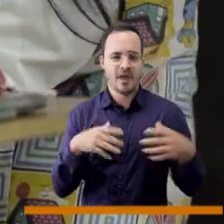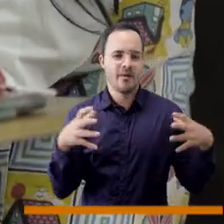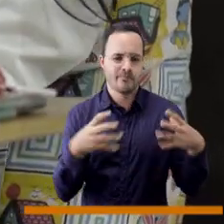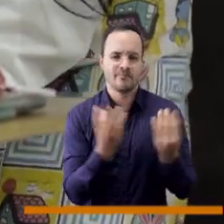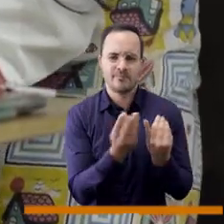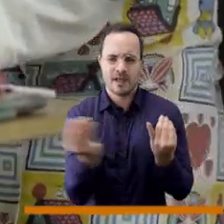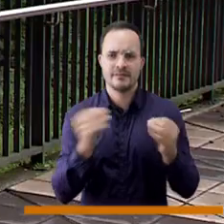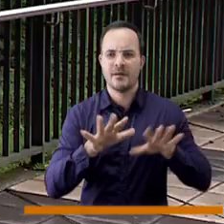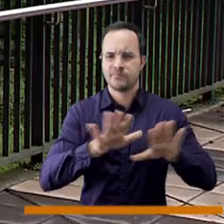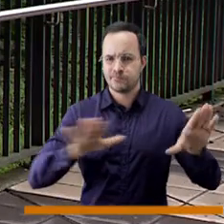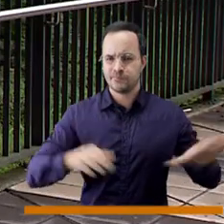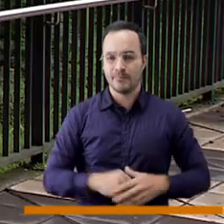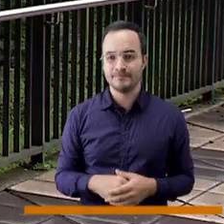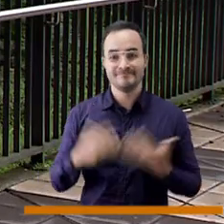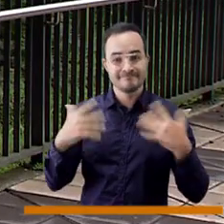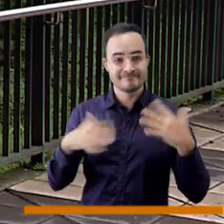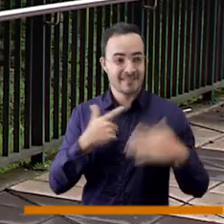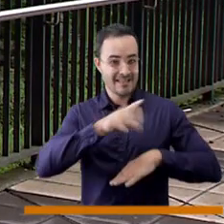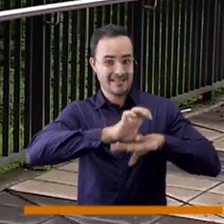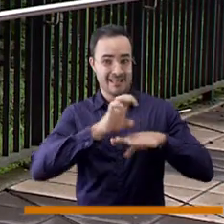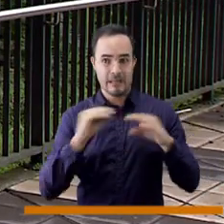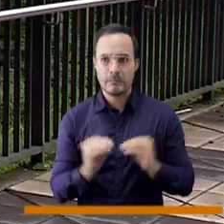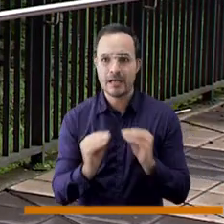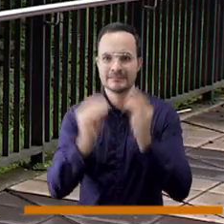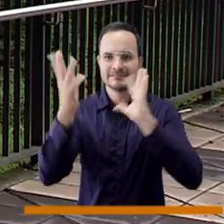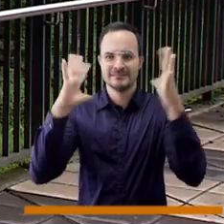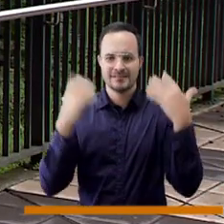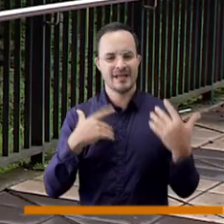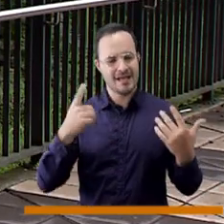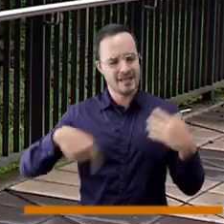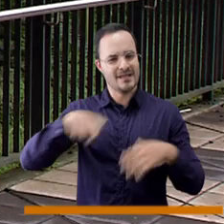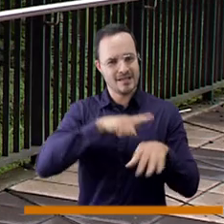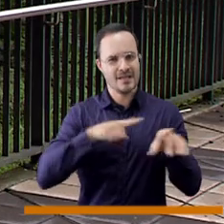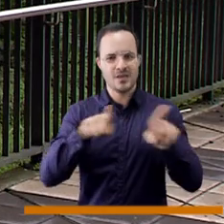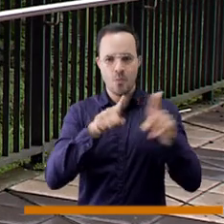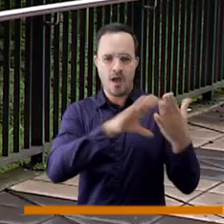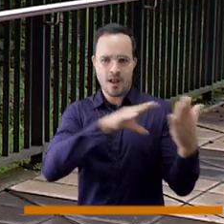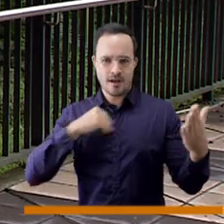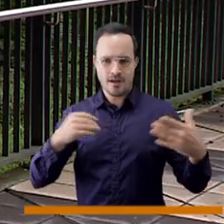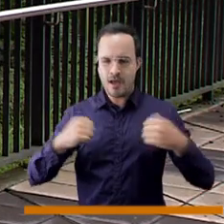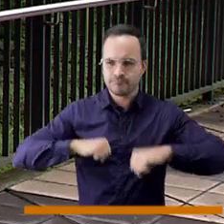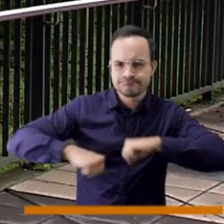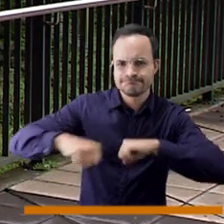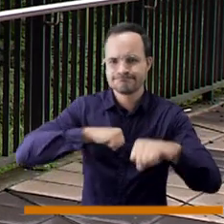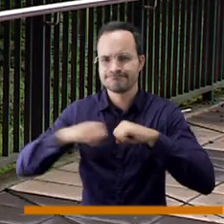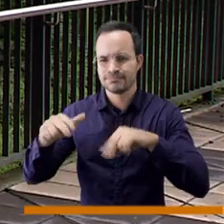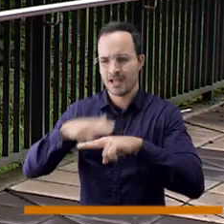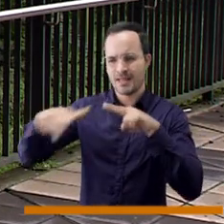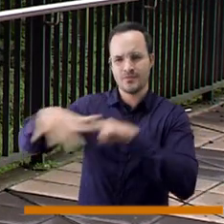departamental. Como Más Bosques, nosotros también nos debemos de poner la 10 para que sigamos con pequeños actos